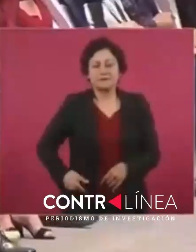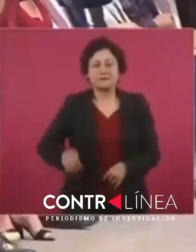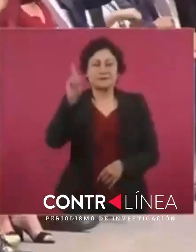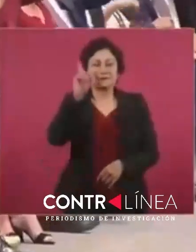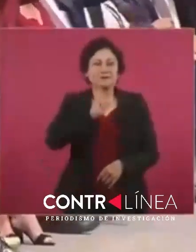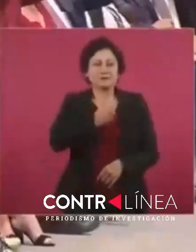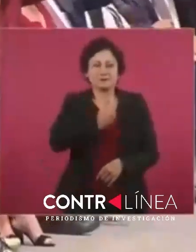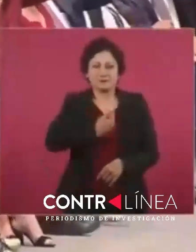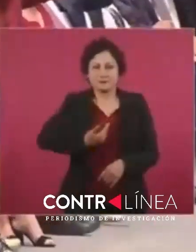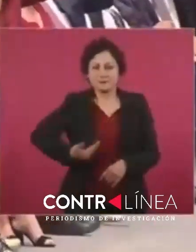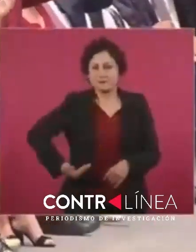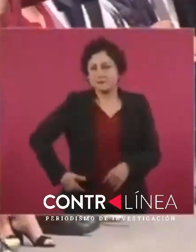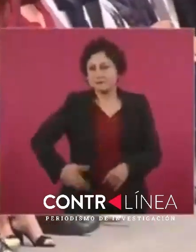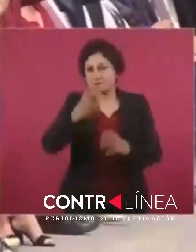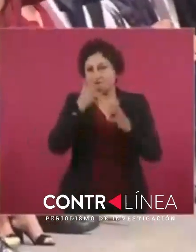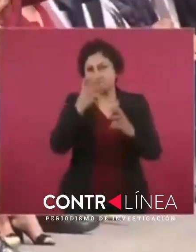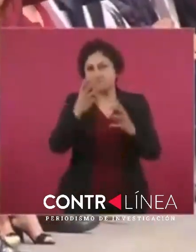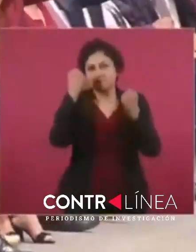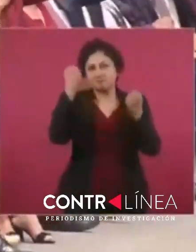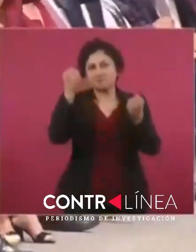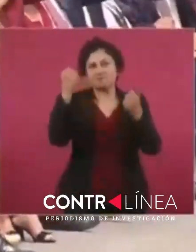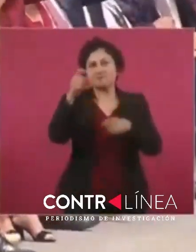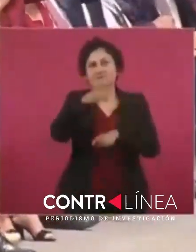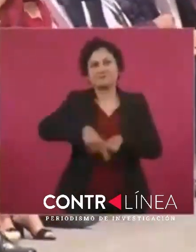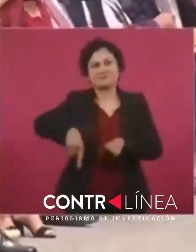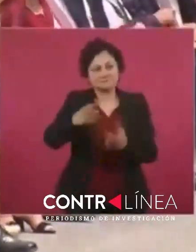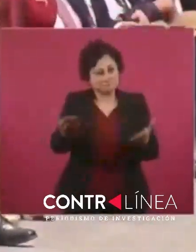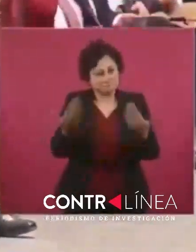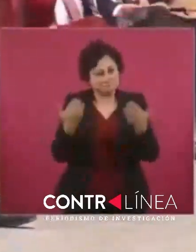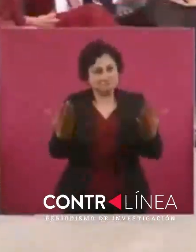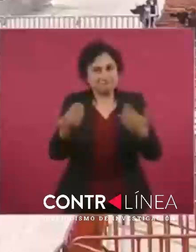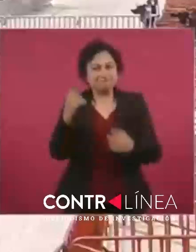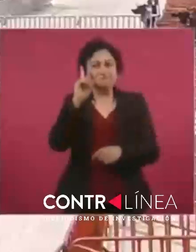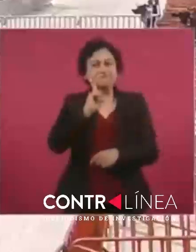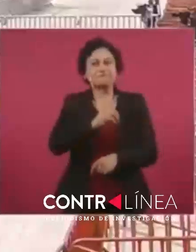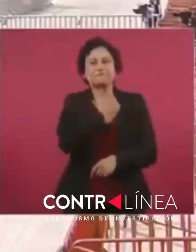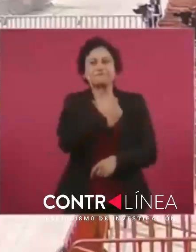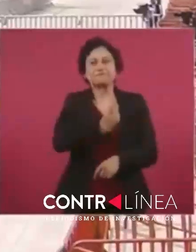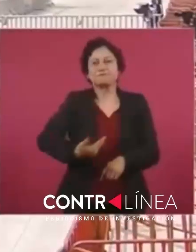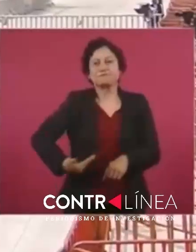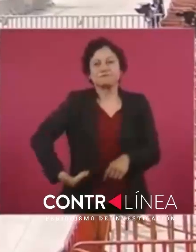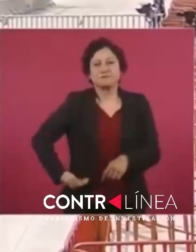presidenta, presidenta, presidenta.